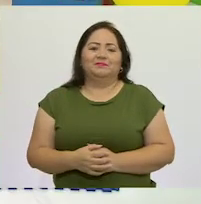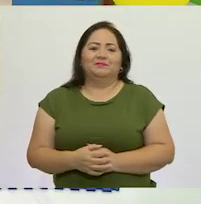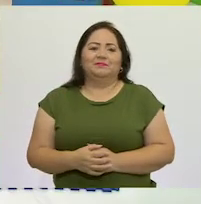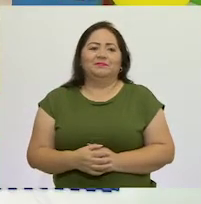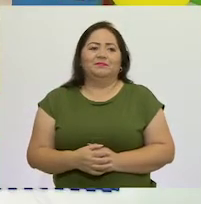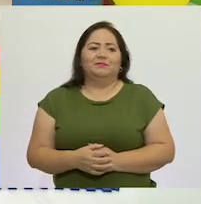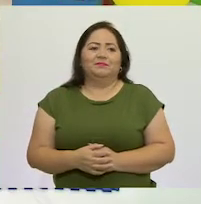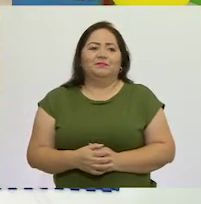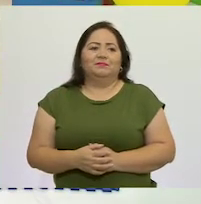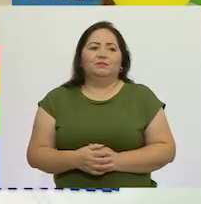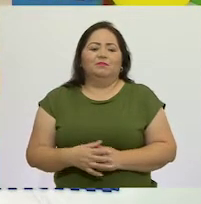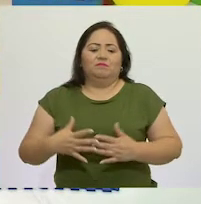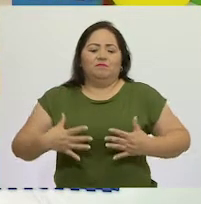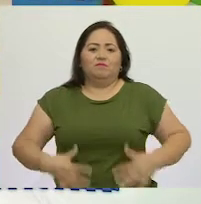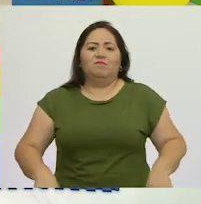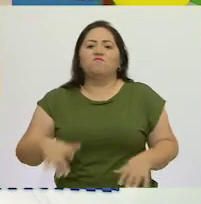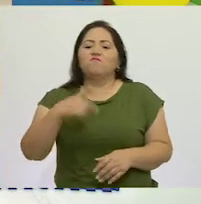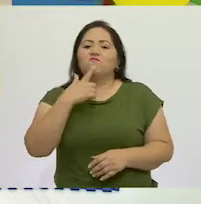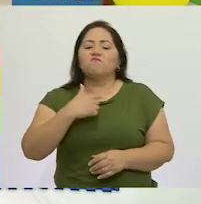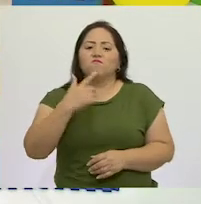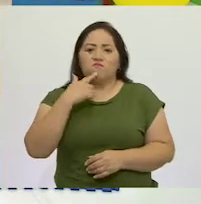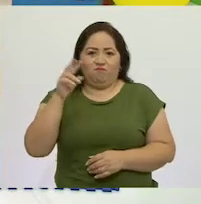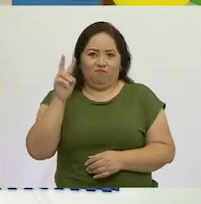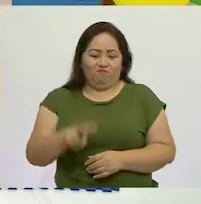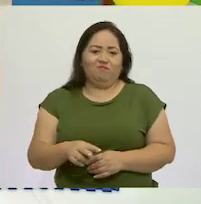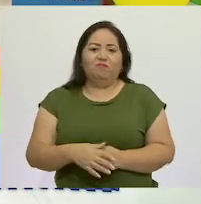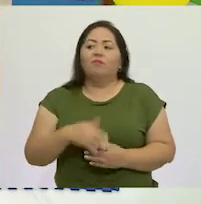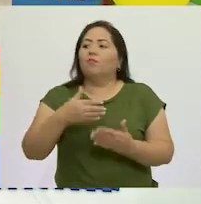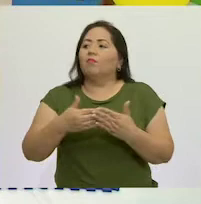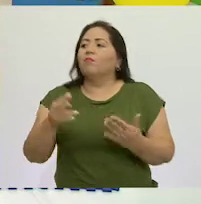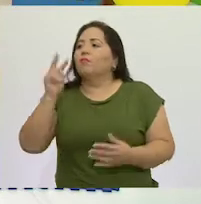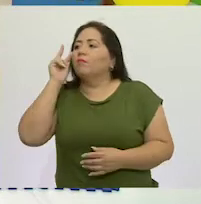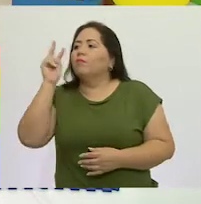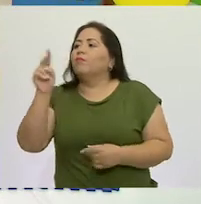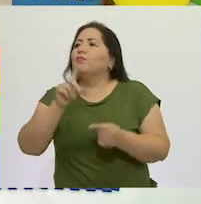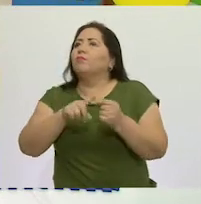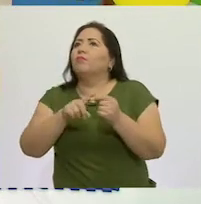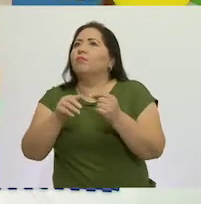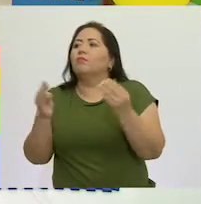Aquí está la falda roja, ¿verdad? Sí. Vamos a ver dónde embona.